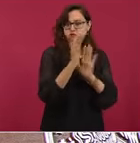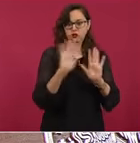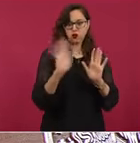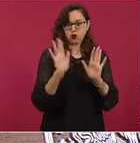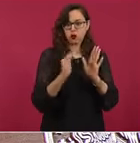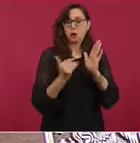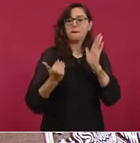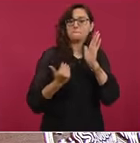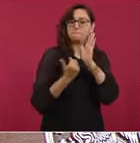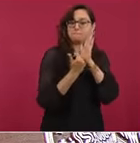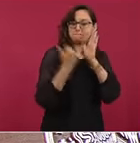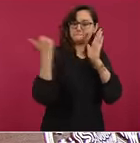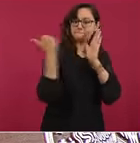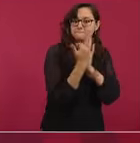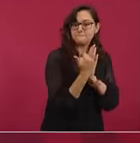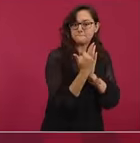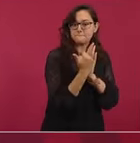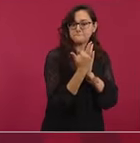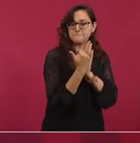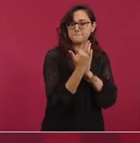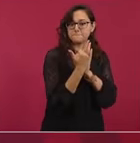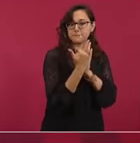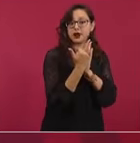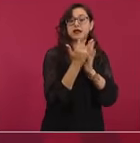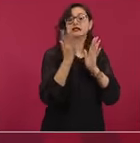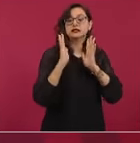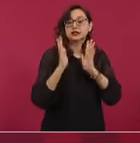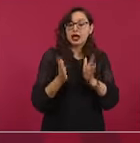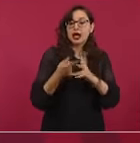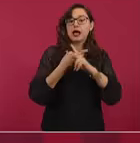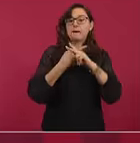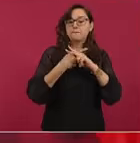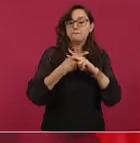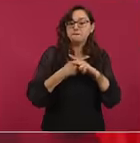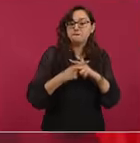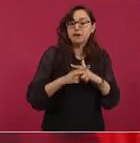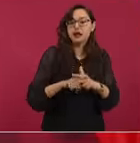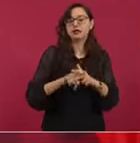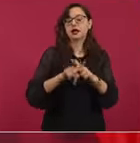todavía incipiente, muy poca, una tendencia a la baja.